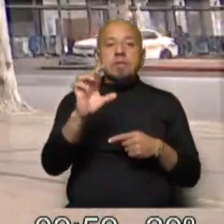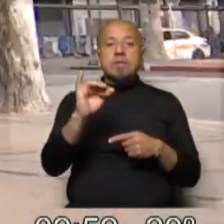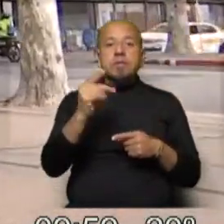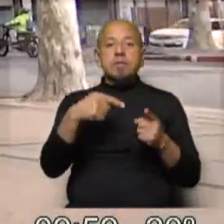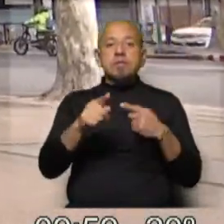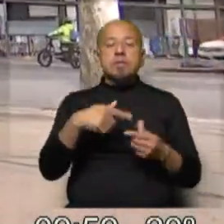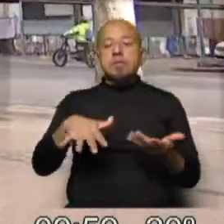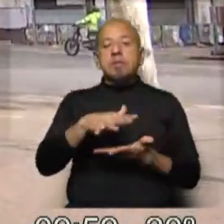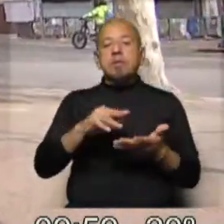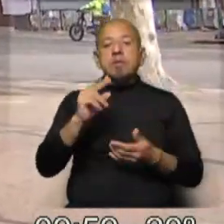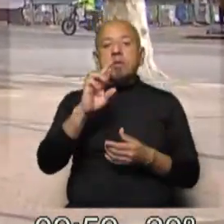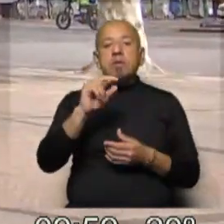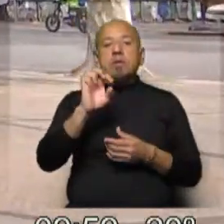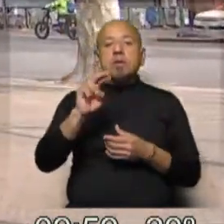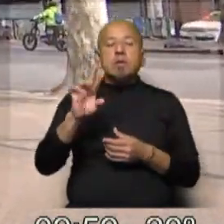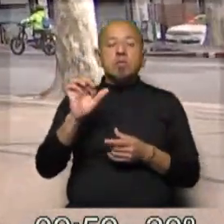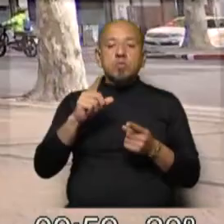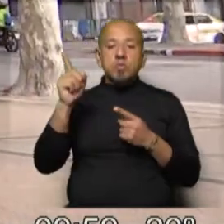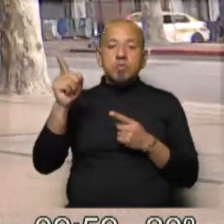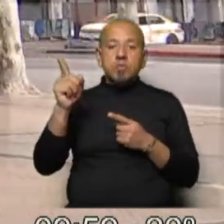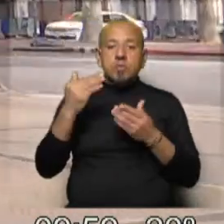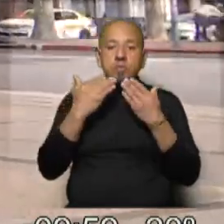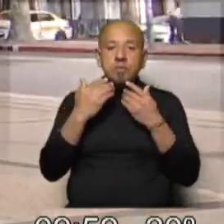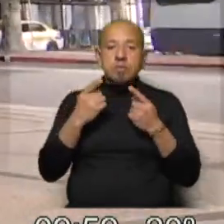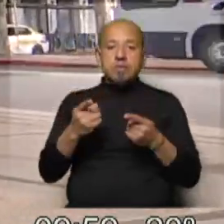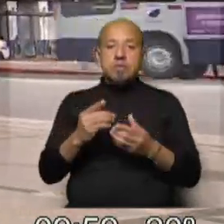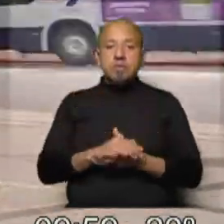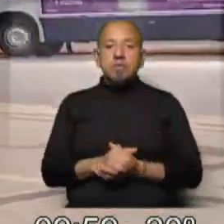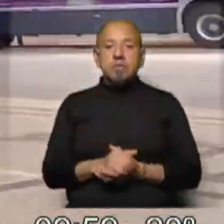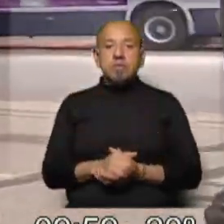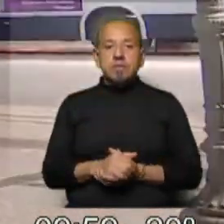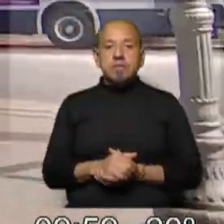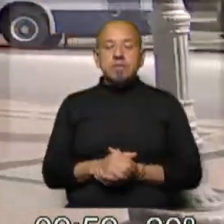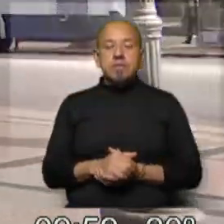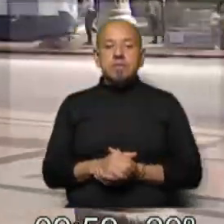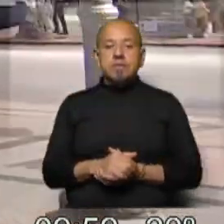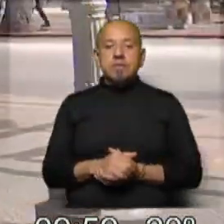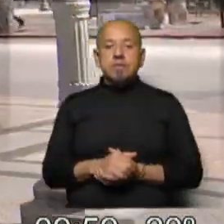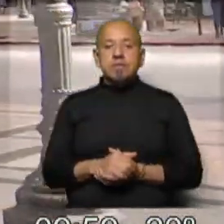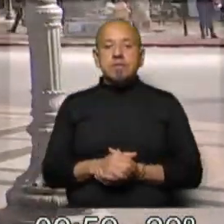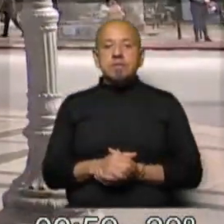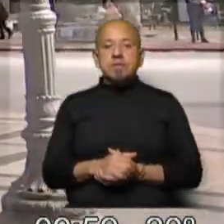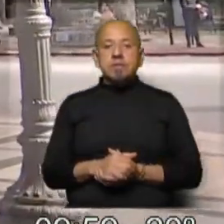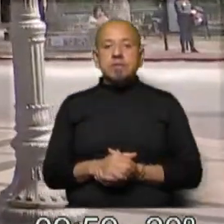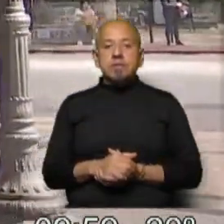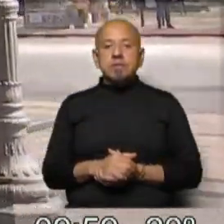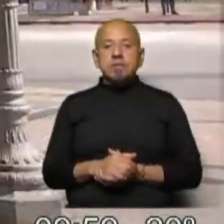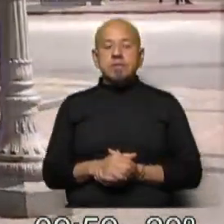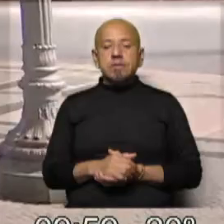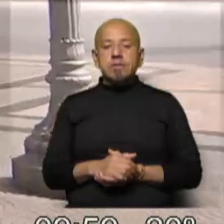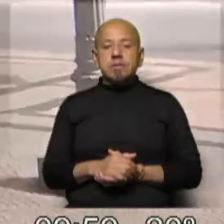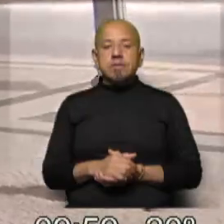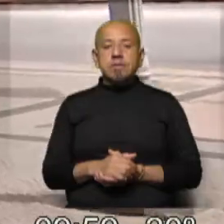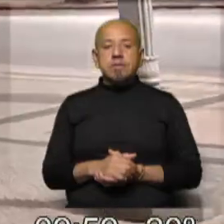del barrio Reus. Gracias, Victoria, querida. Vamos a ver lo que hay acá adentro, porque no quisimos abrirlo nosotros antes de, por supuesto, abrirlo al